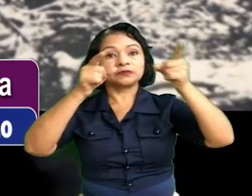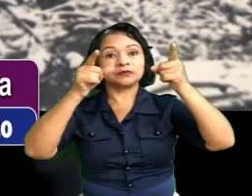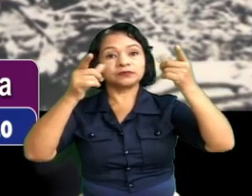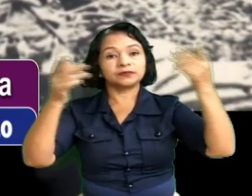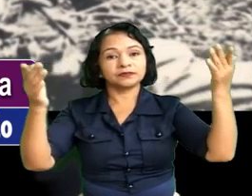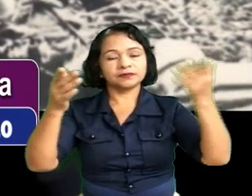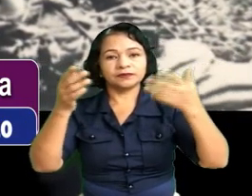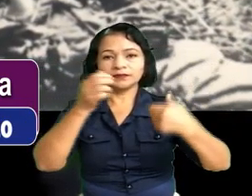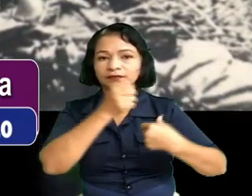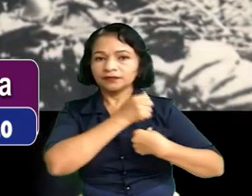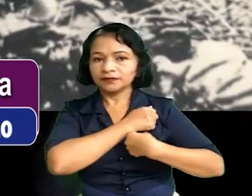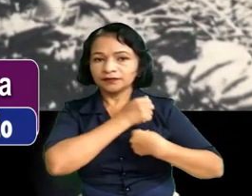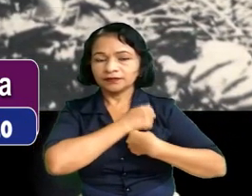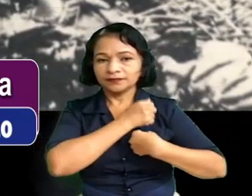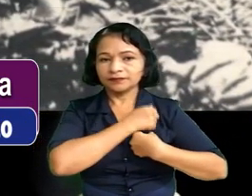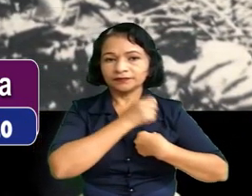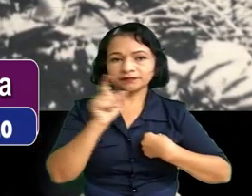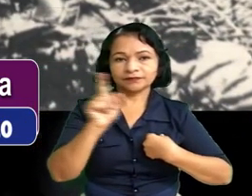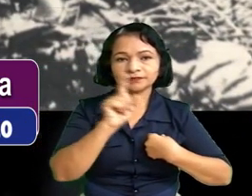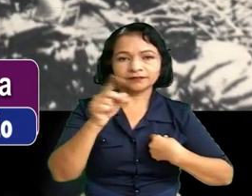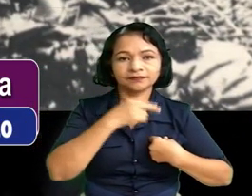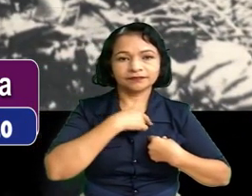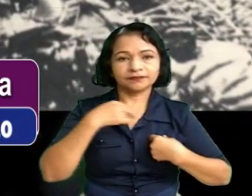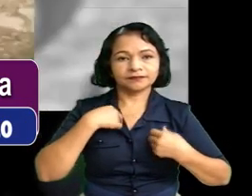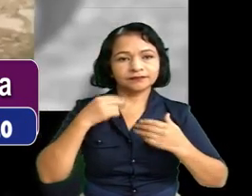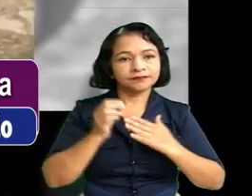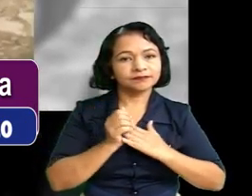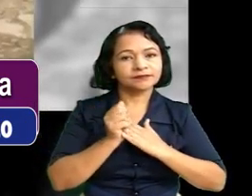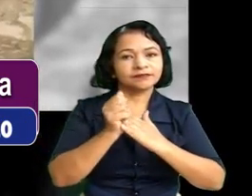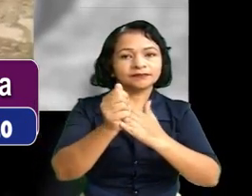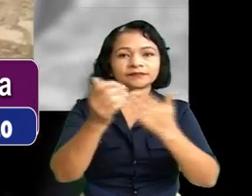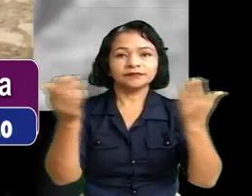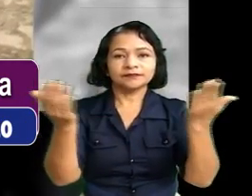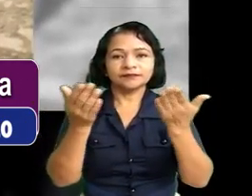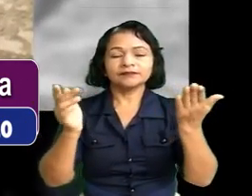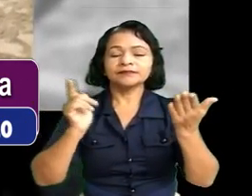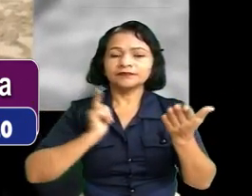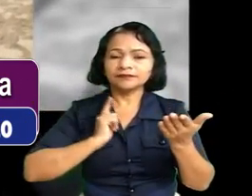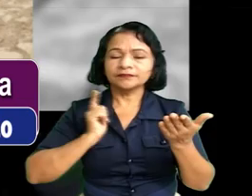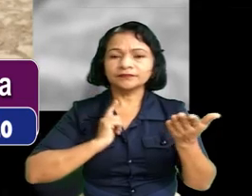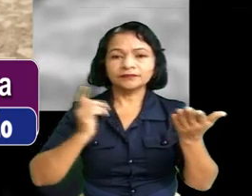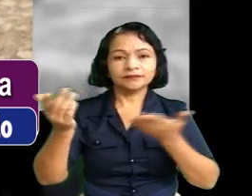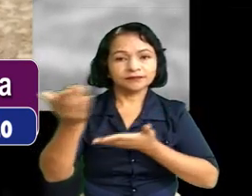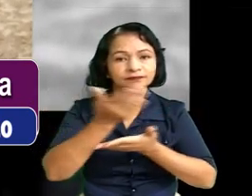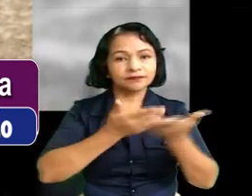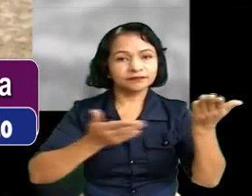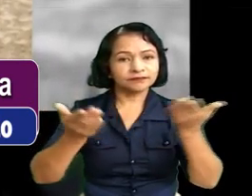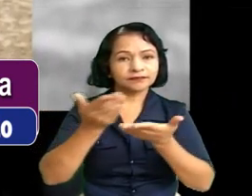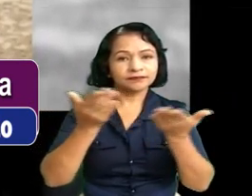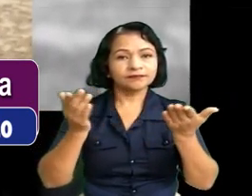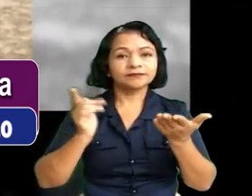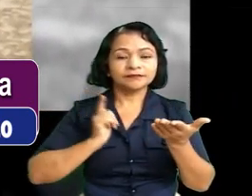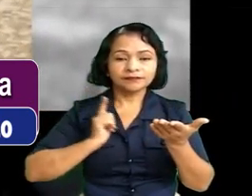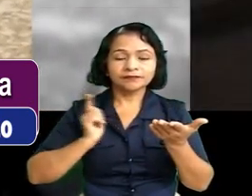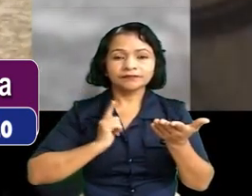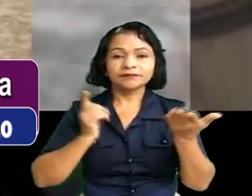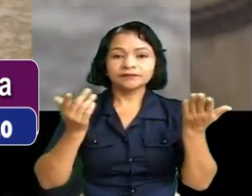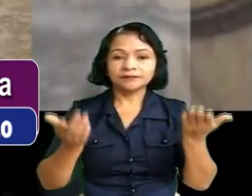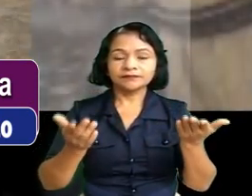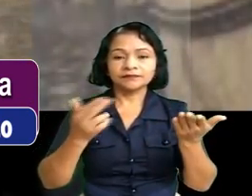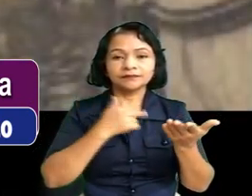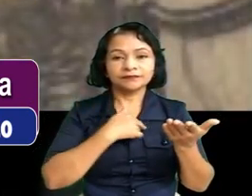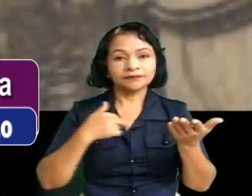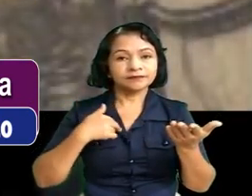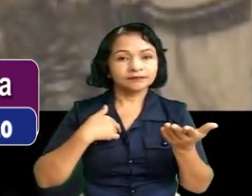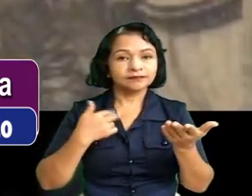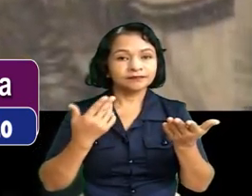su ejército, porque obviamente sus líderes, sus generales también tenían valores propios sobre los cuales brillaban, pero claro, al compararlo,